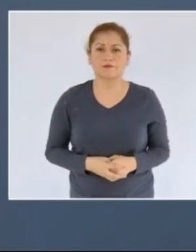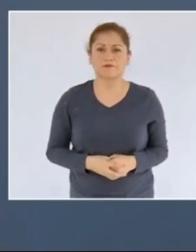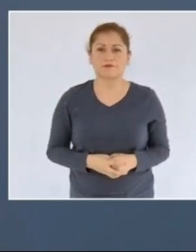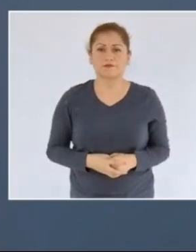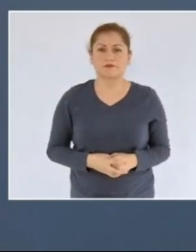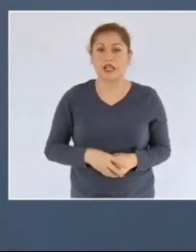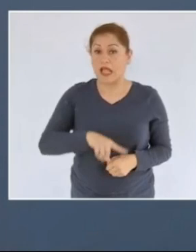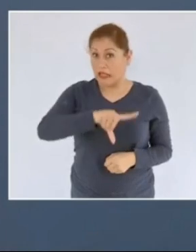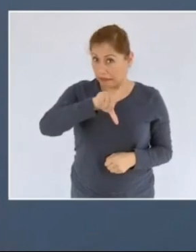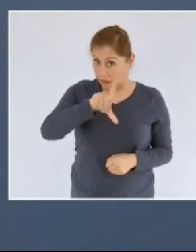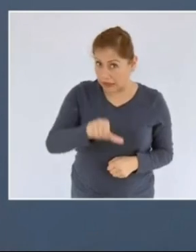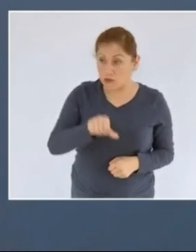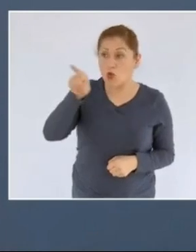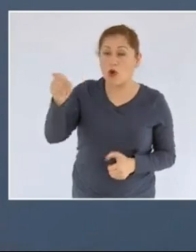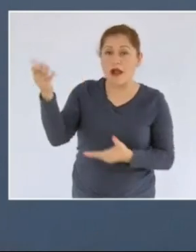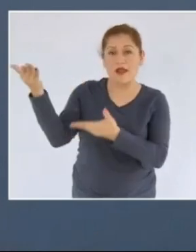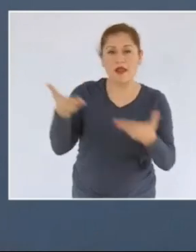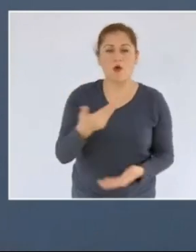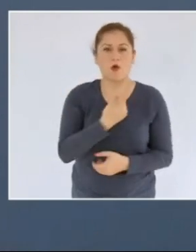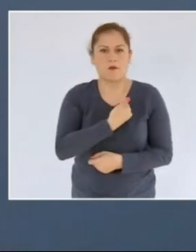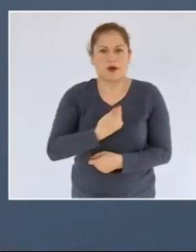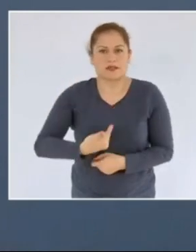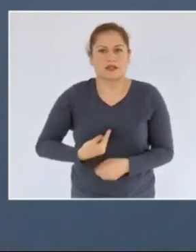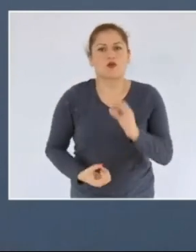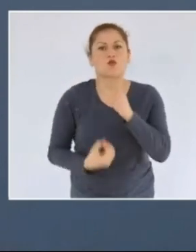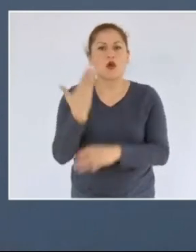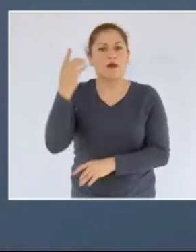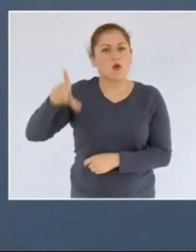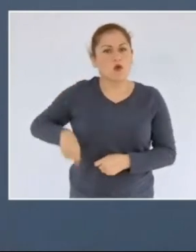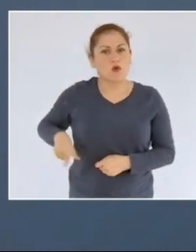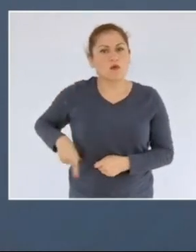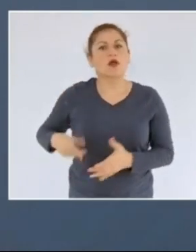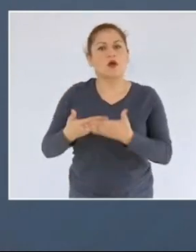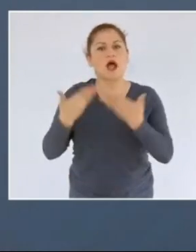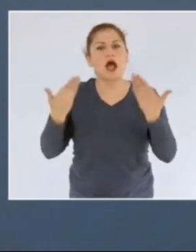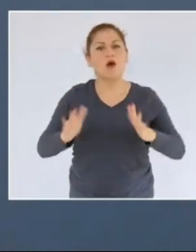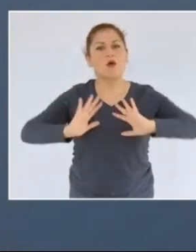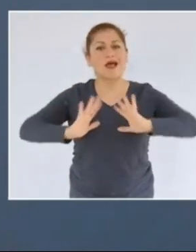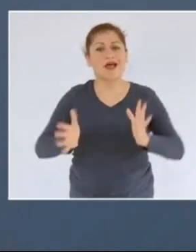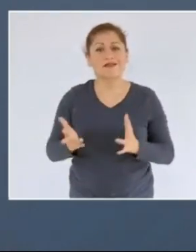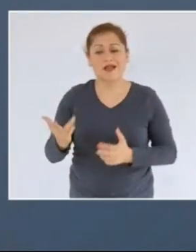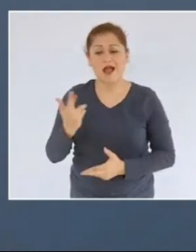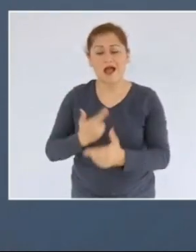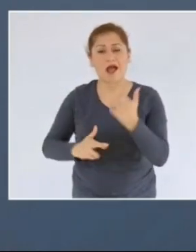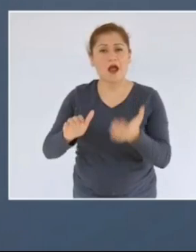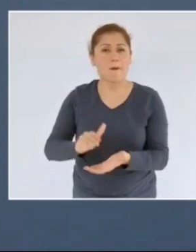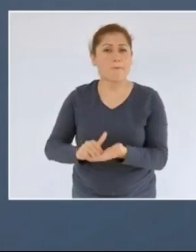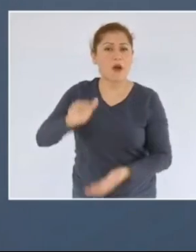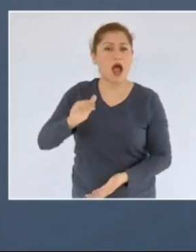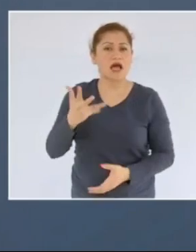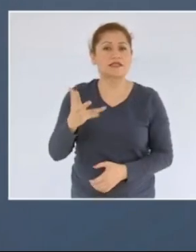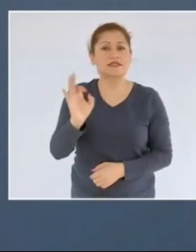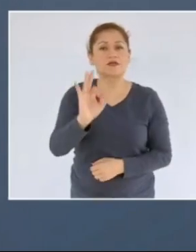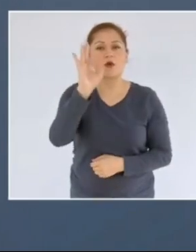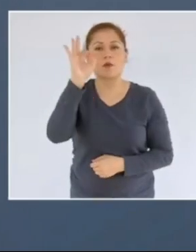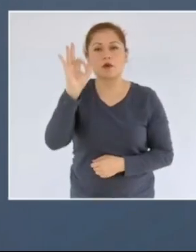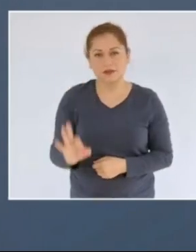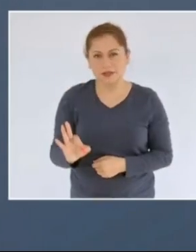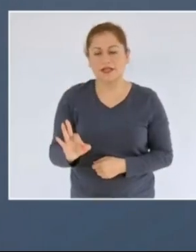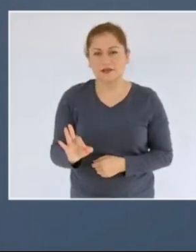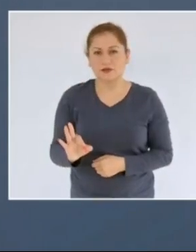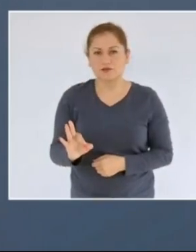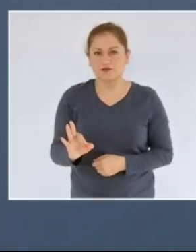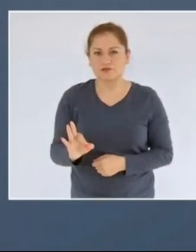la administración actual se ha tenido una recuperación del 5%, incrementándose